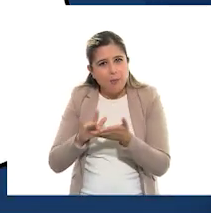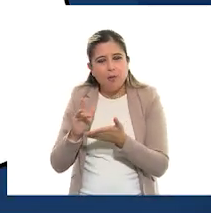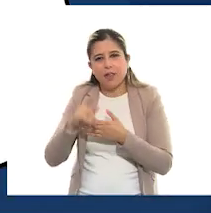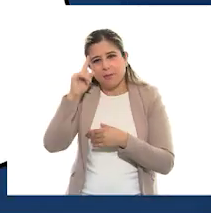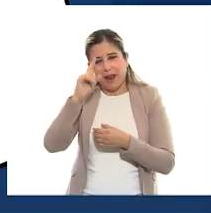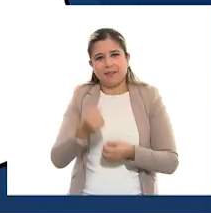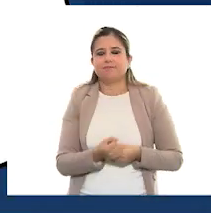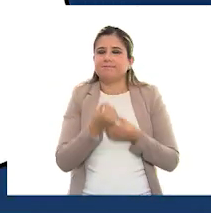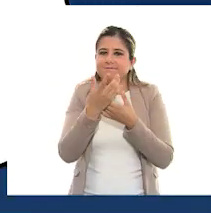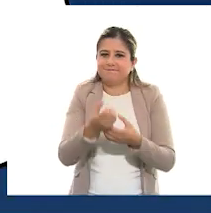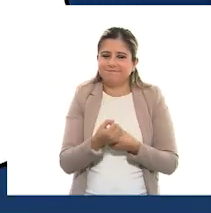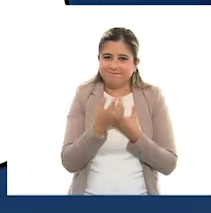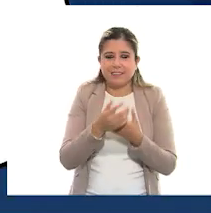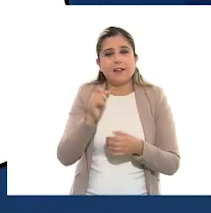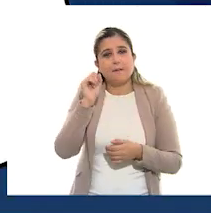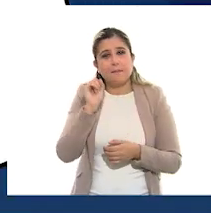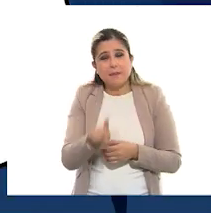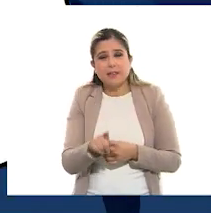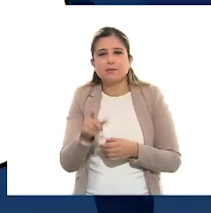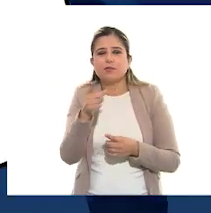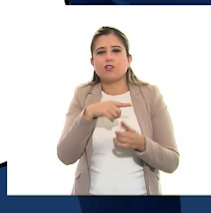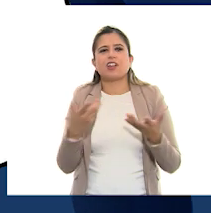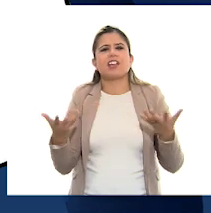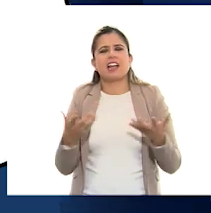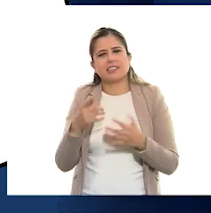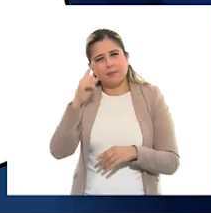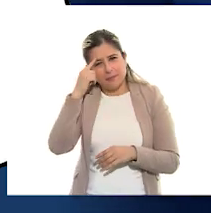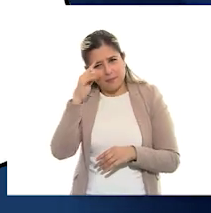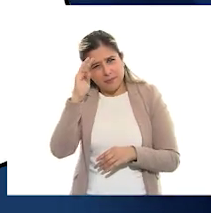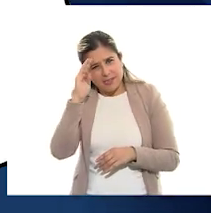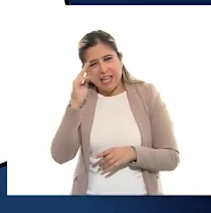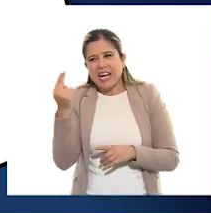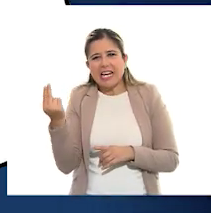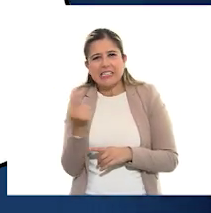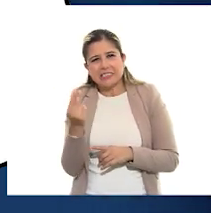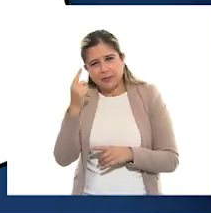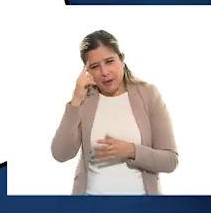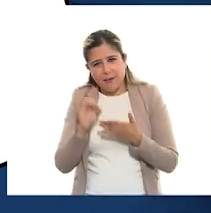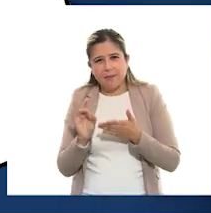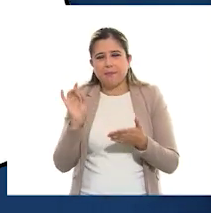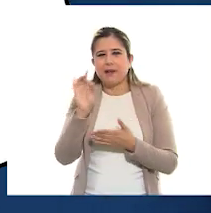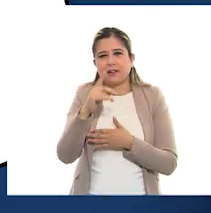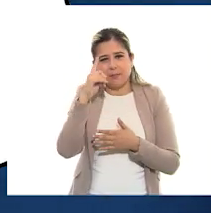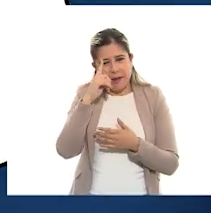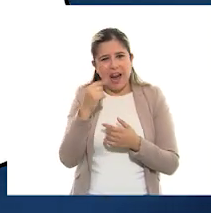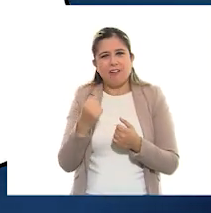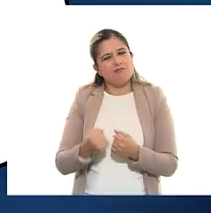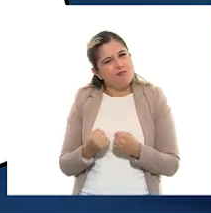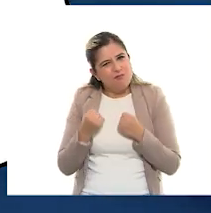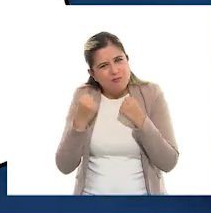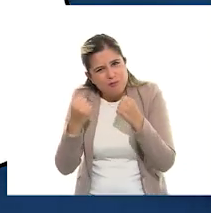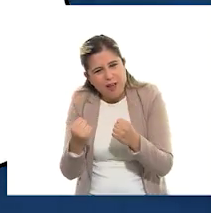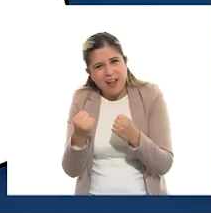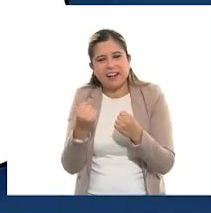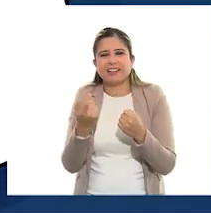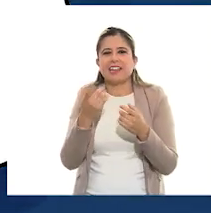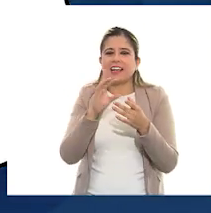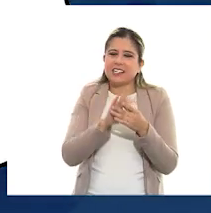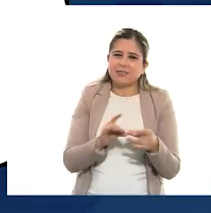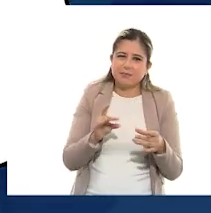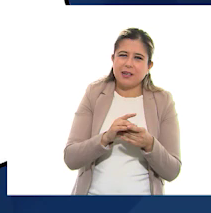se expresa. Lo mismo que cuando considera necesario enviarnos un mensaje de fortaleza, cuando habla sobre